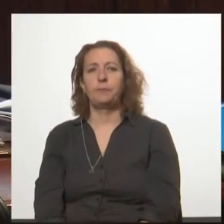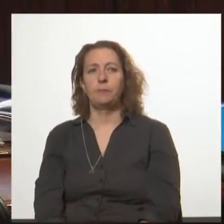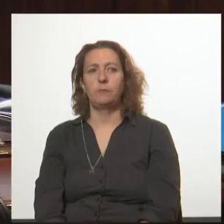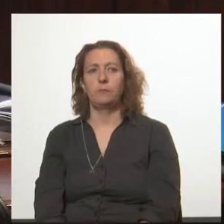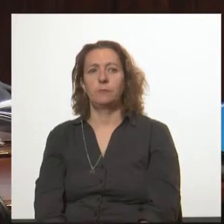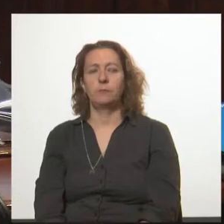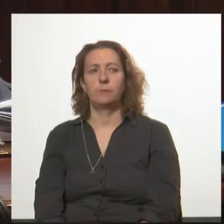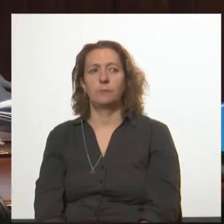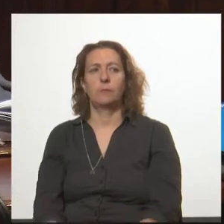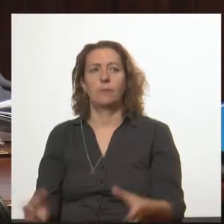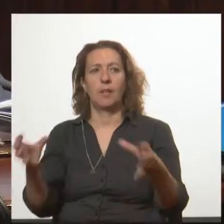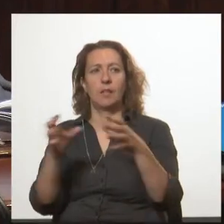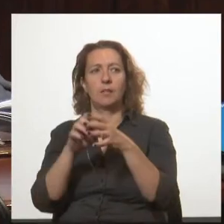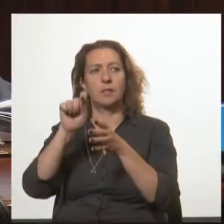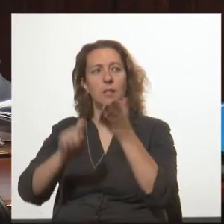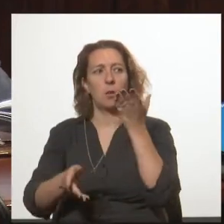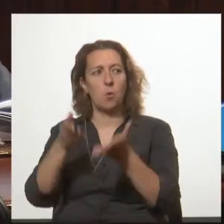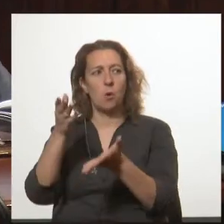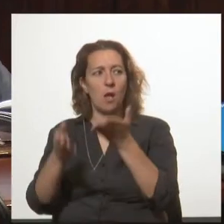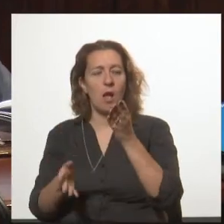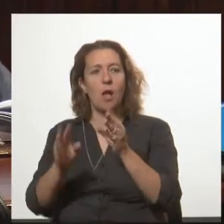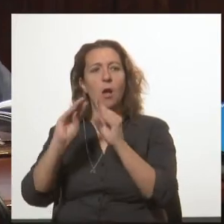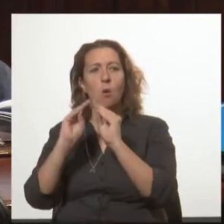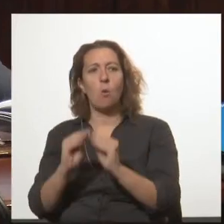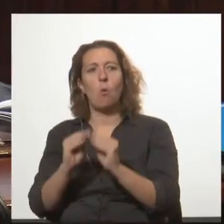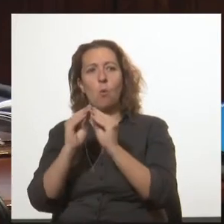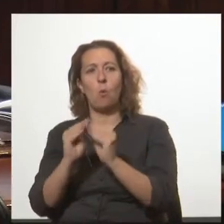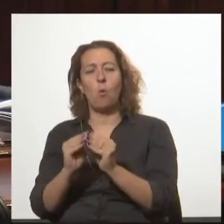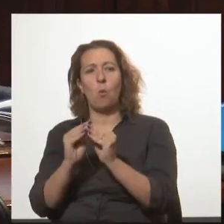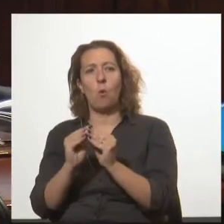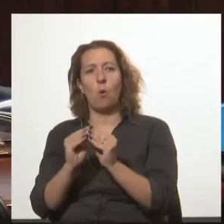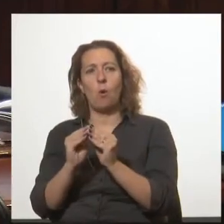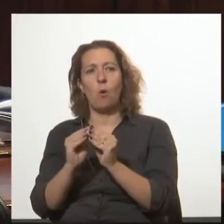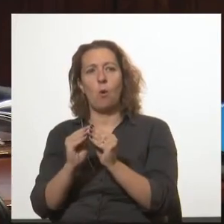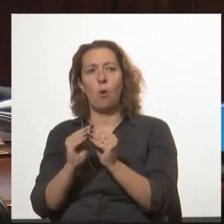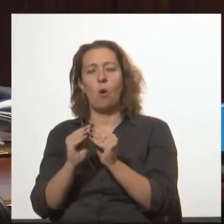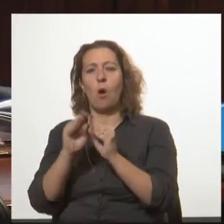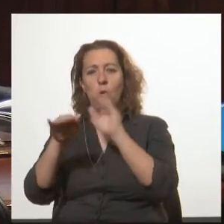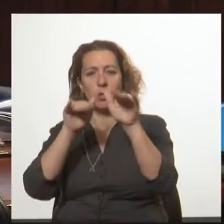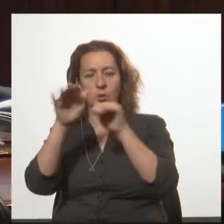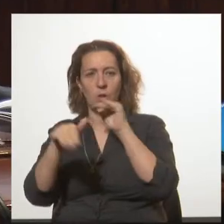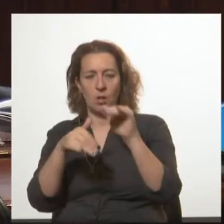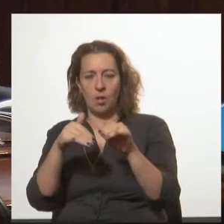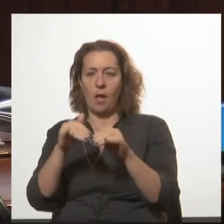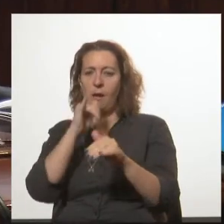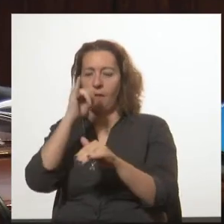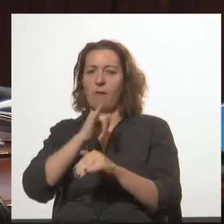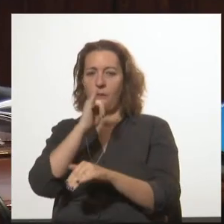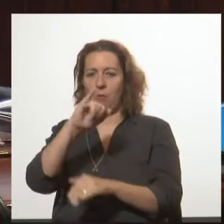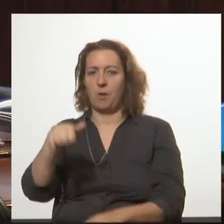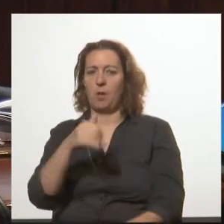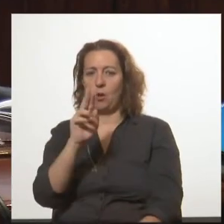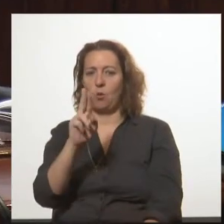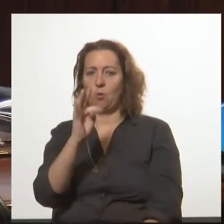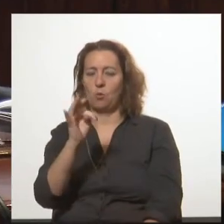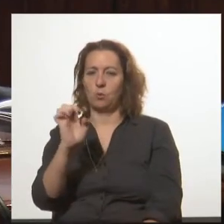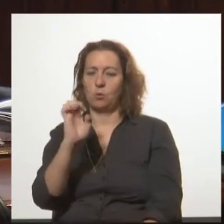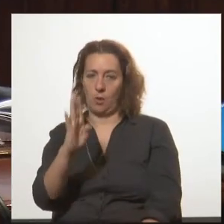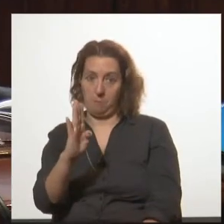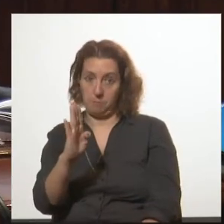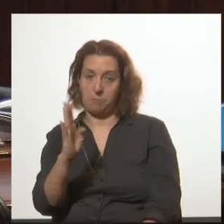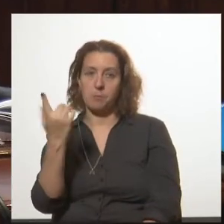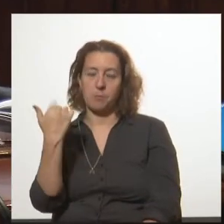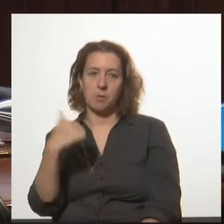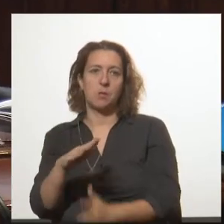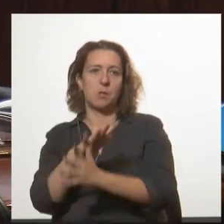el tribunal de cuentas la reciente auditoría y el informe de juste refieren a notorios y groseros apartamiento de las